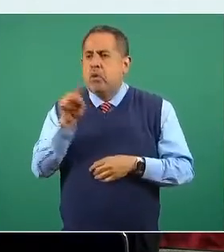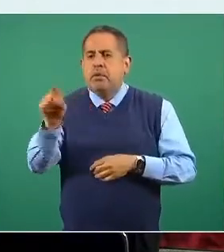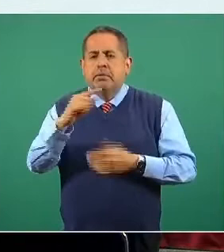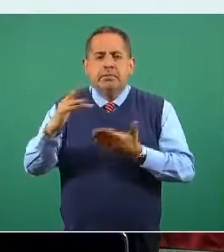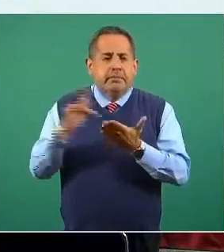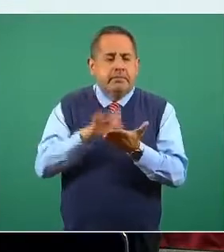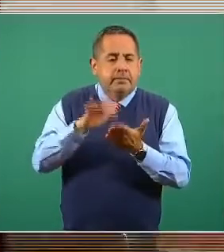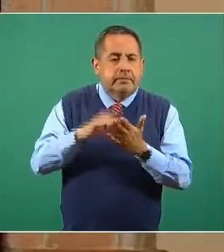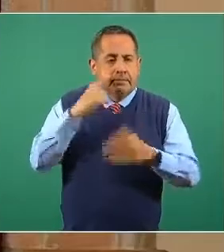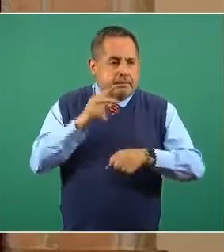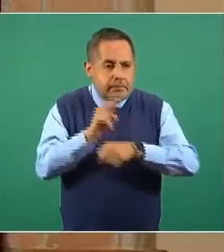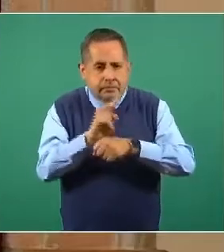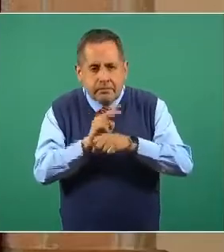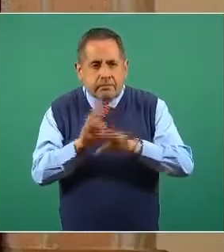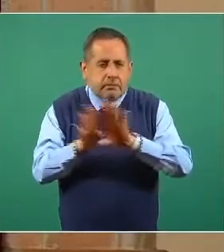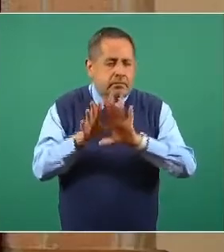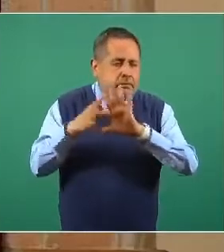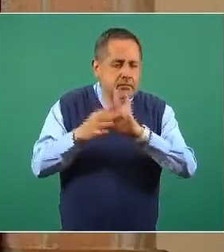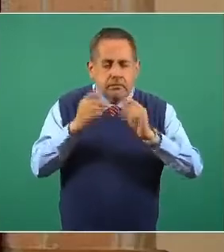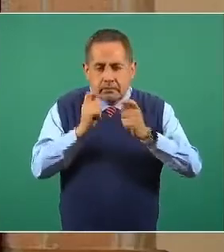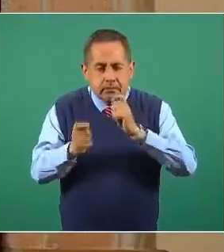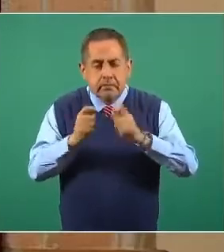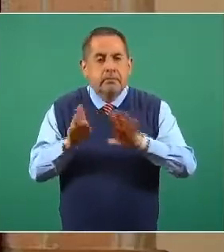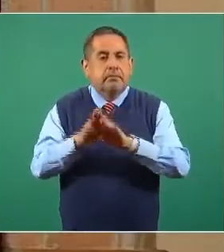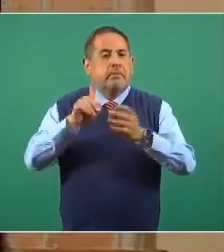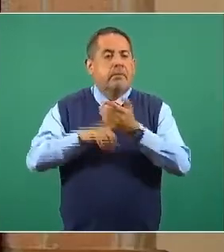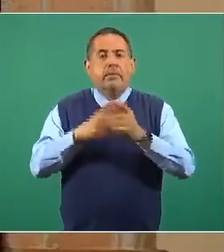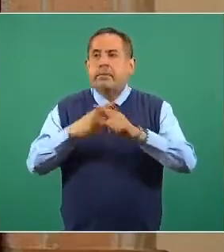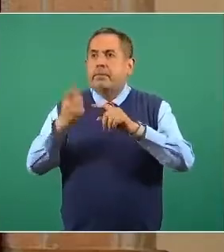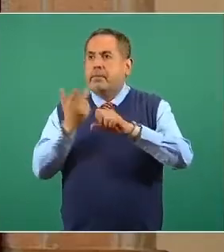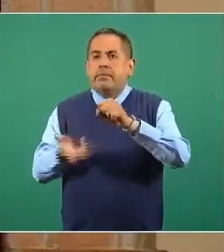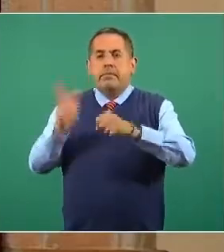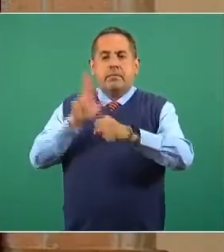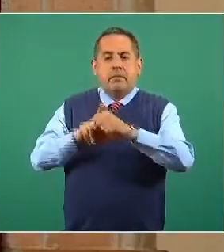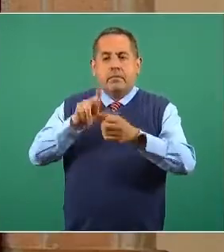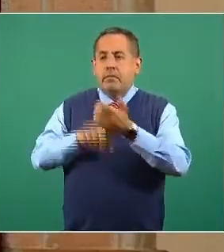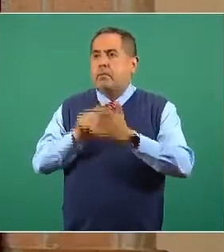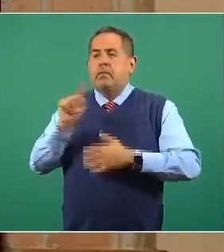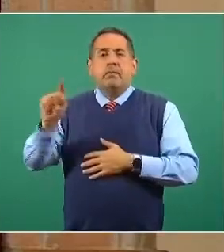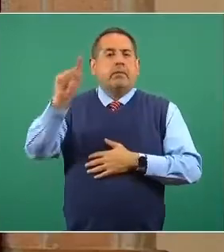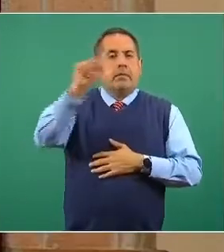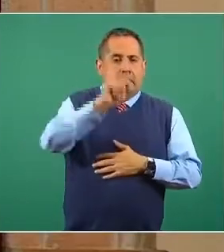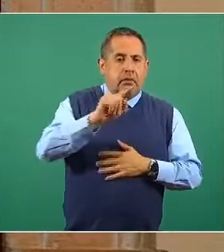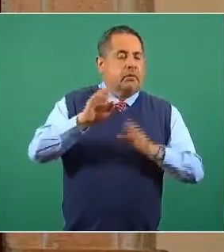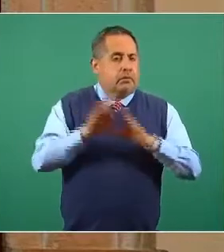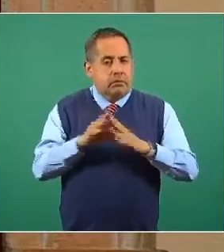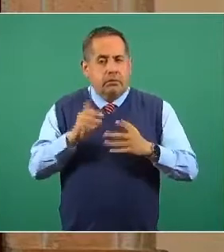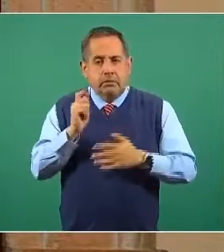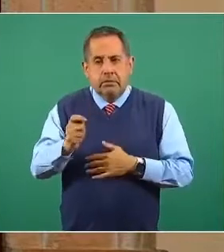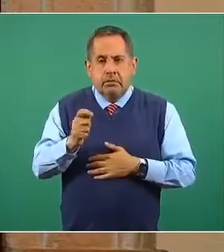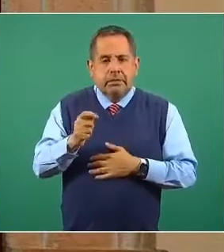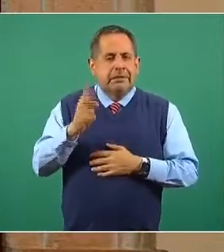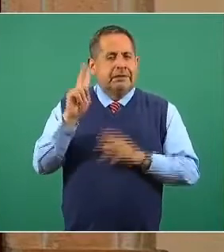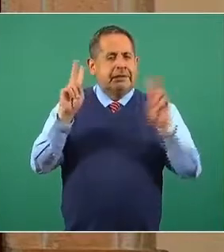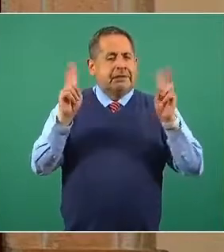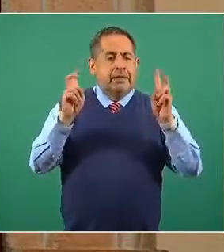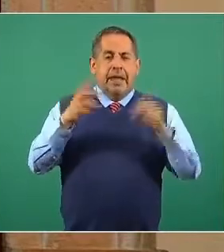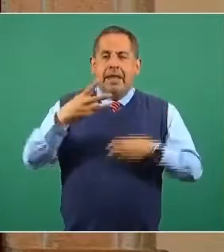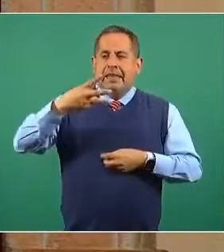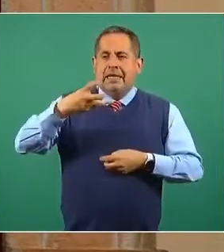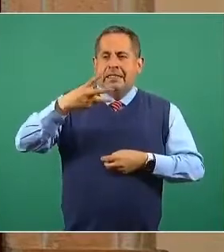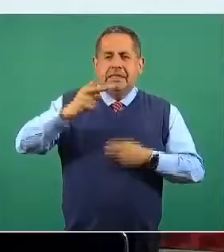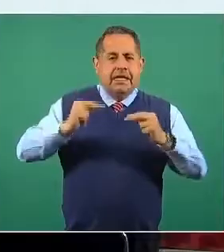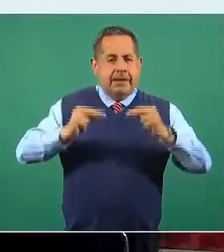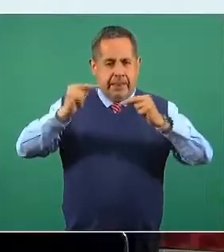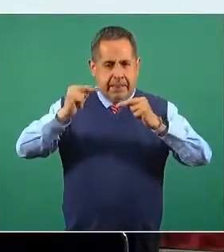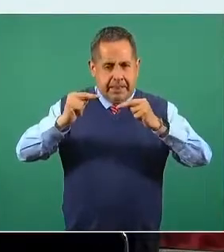la vigilancia epidemiológica que están en los principales hospitales de concentración y de tercer nivel. Y fue precisamente